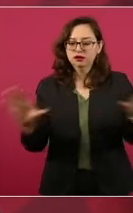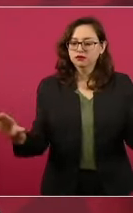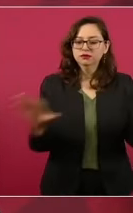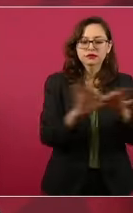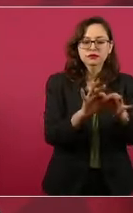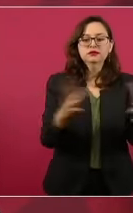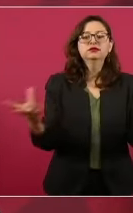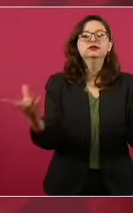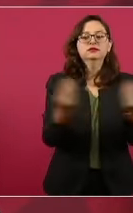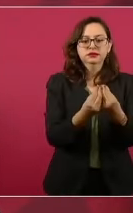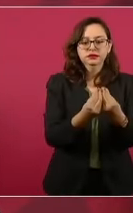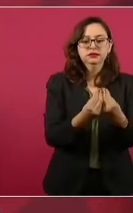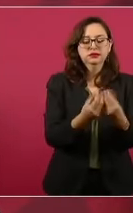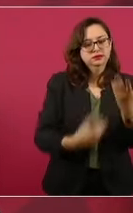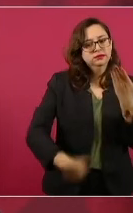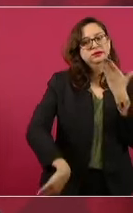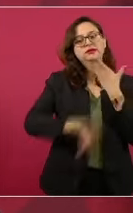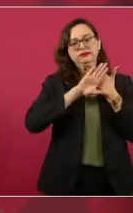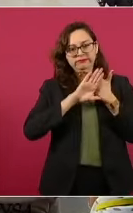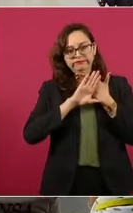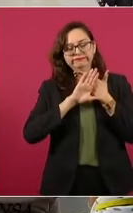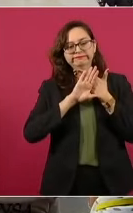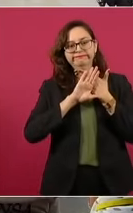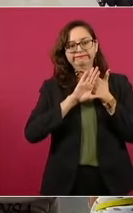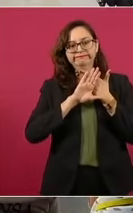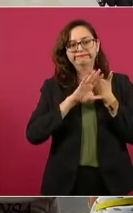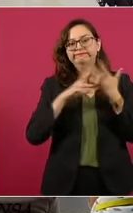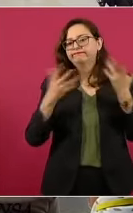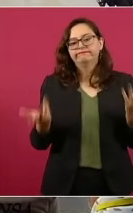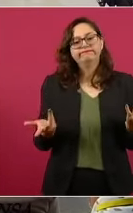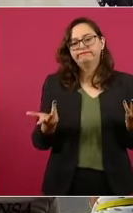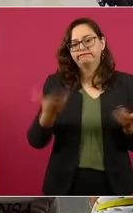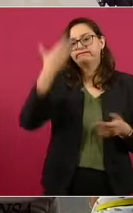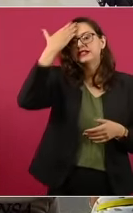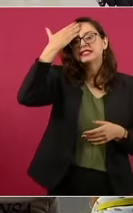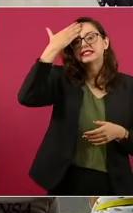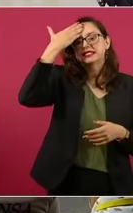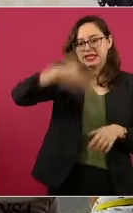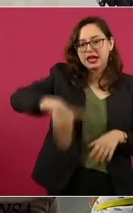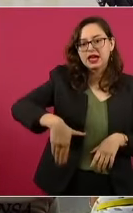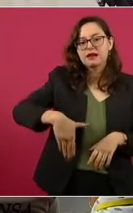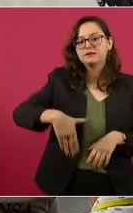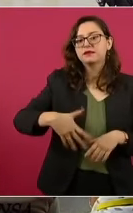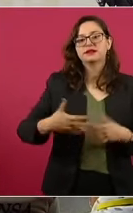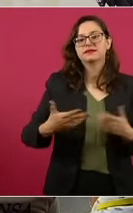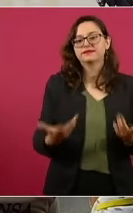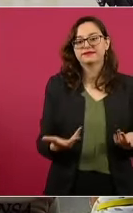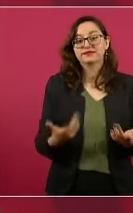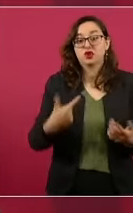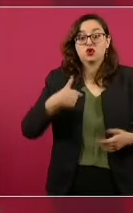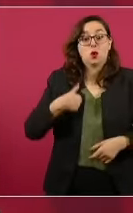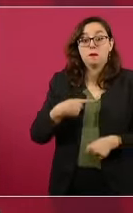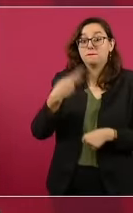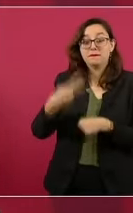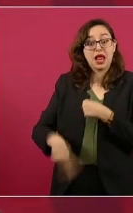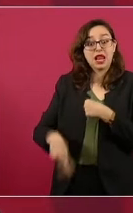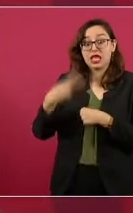unirse en contra de nosotros, con lo mismo de que era yo un peligro para